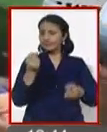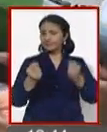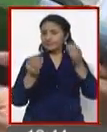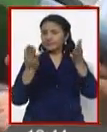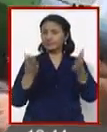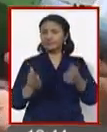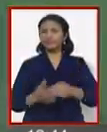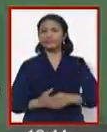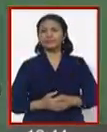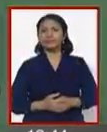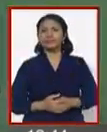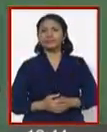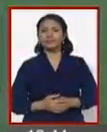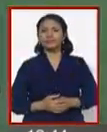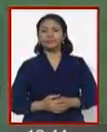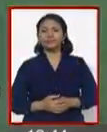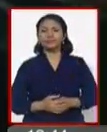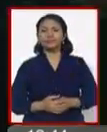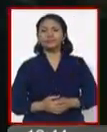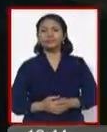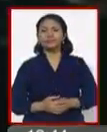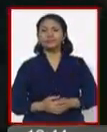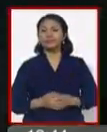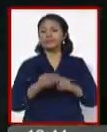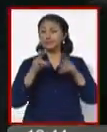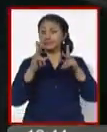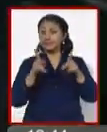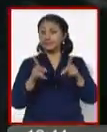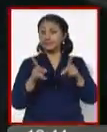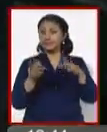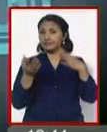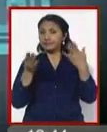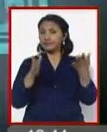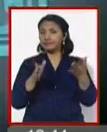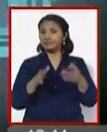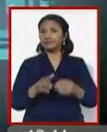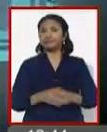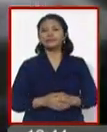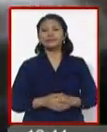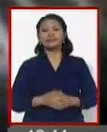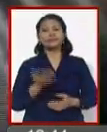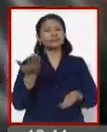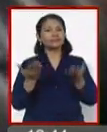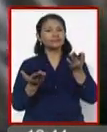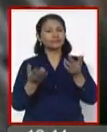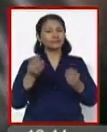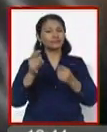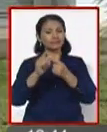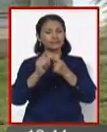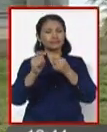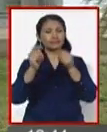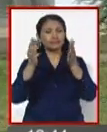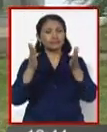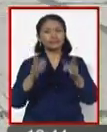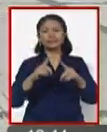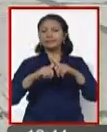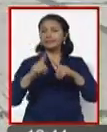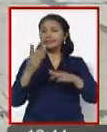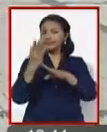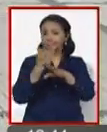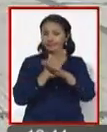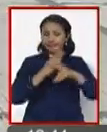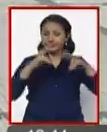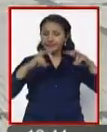conductor del vehículo sería la persona que ha muerto sería el conductor de un móvil, de algún radiotaxi, pero estamos en proceso